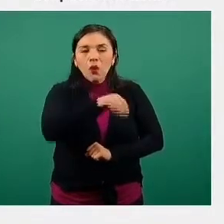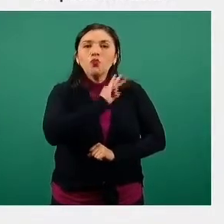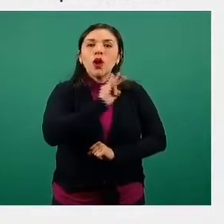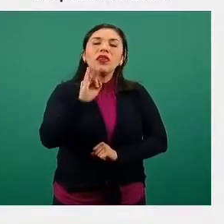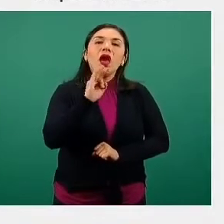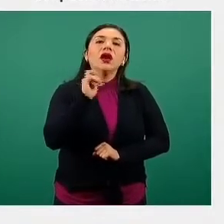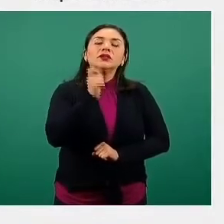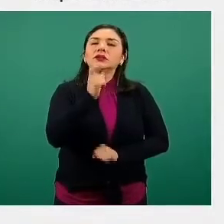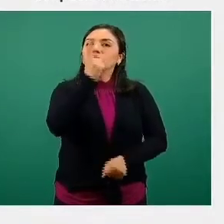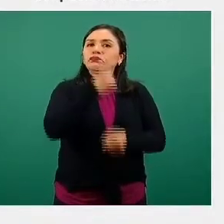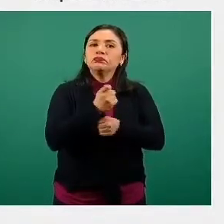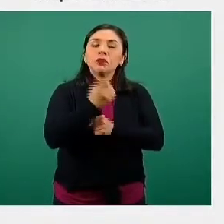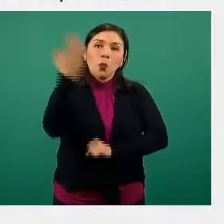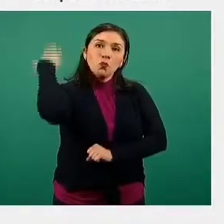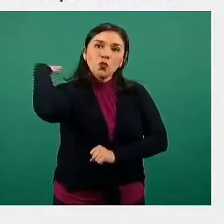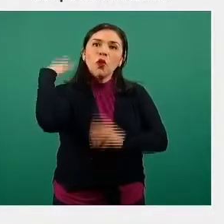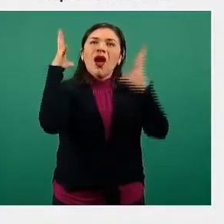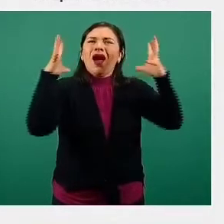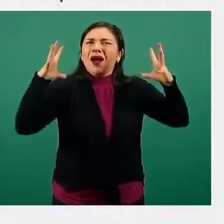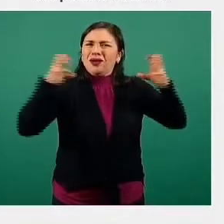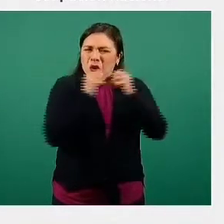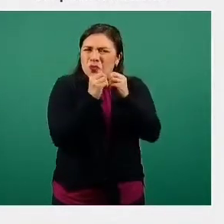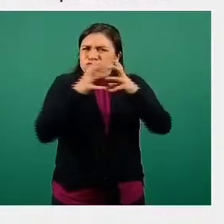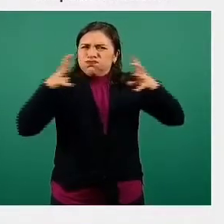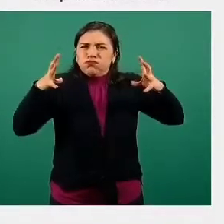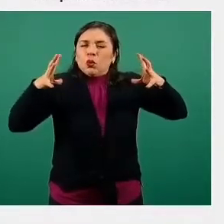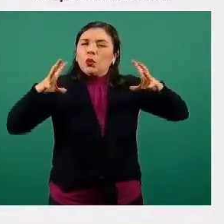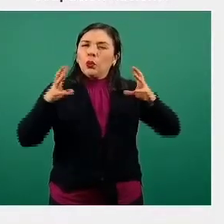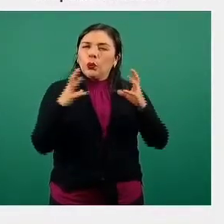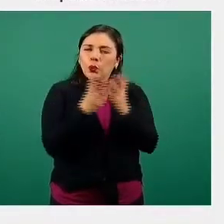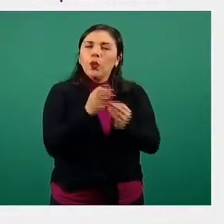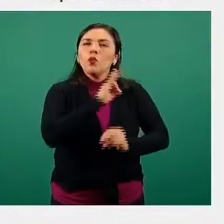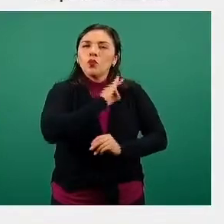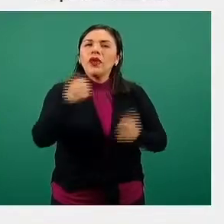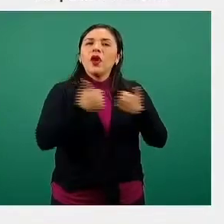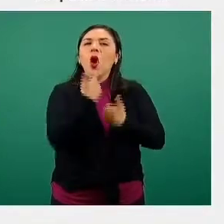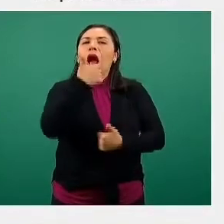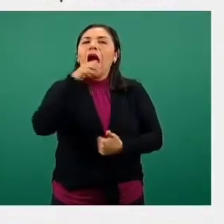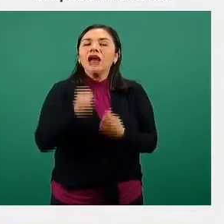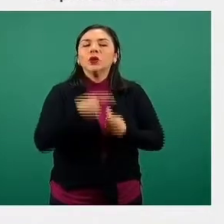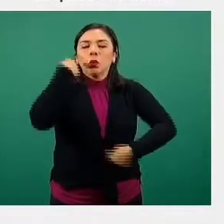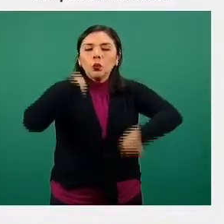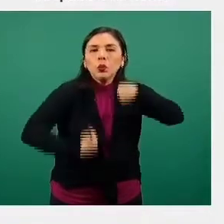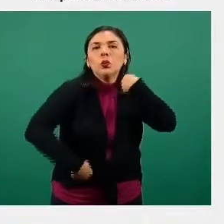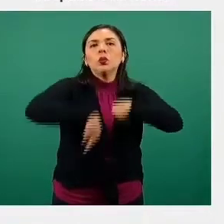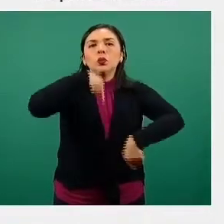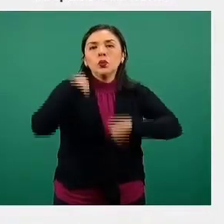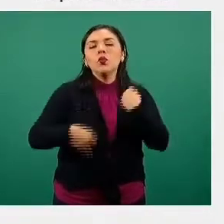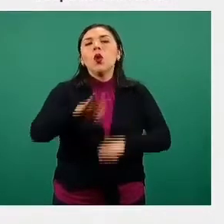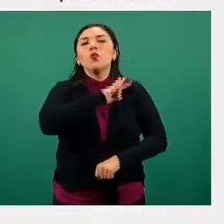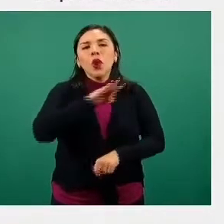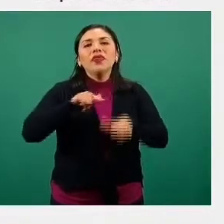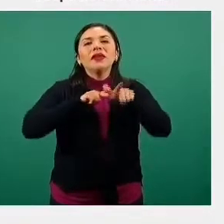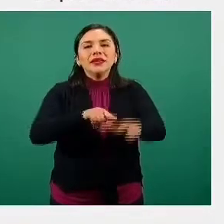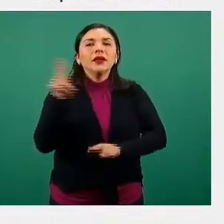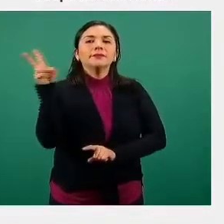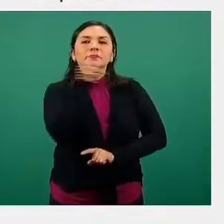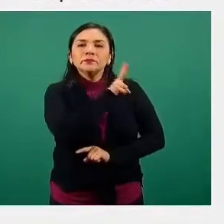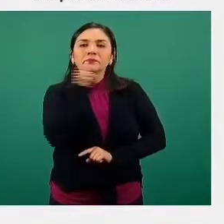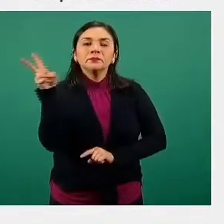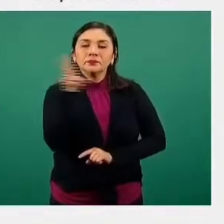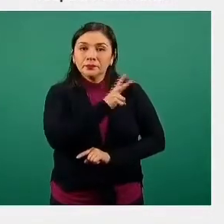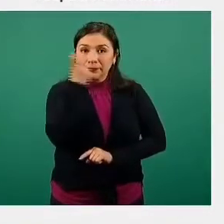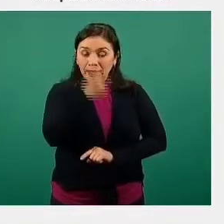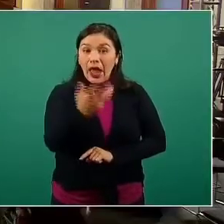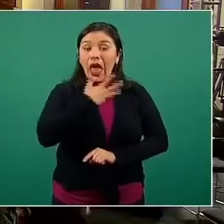desinflamar sobre todo los pulmones para efectos de que el intercambio gaseoso pueda continuarse llevando a cabo.